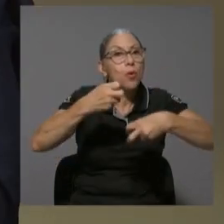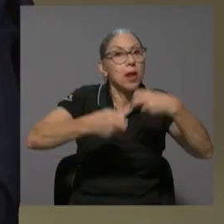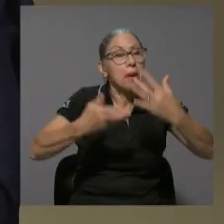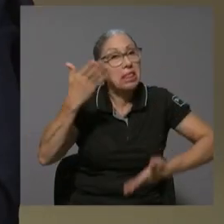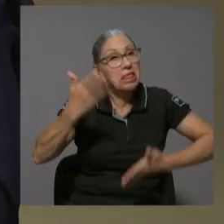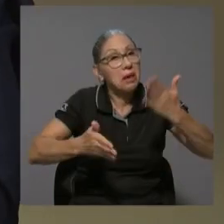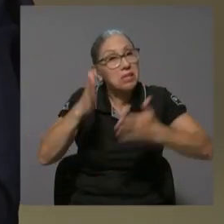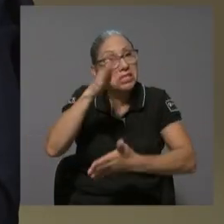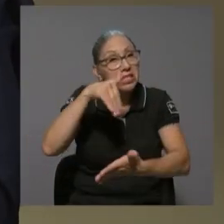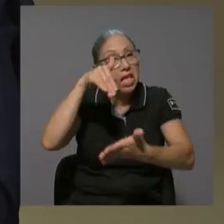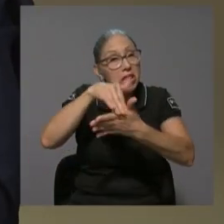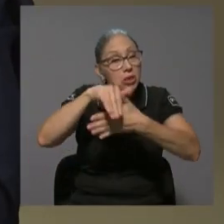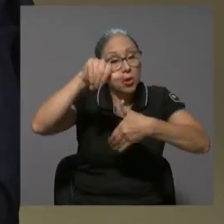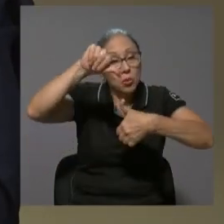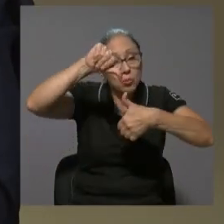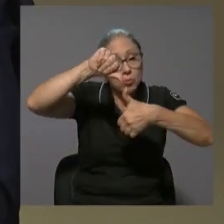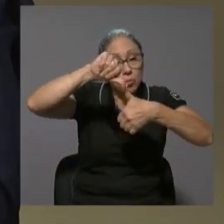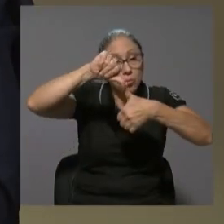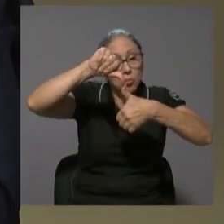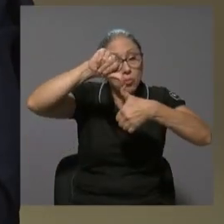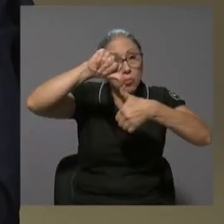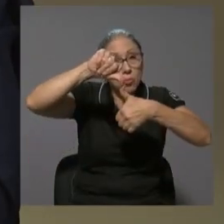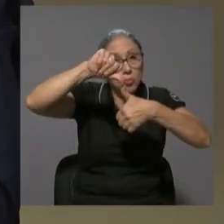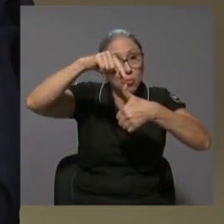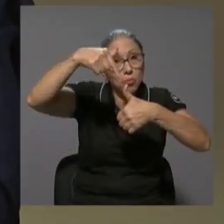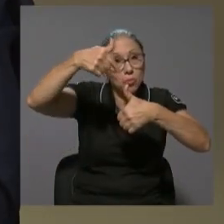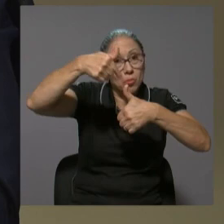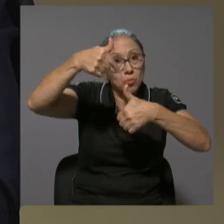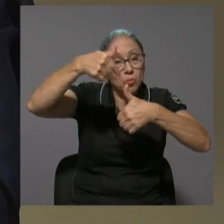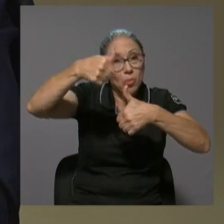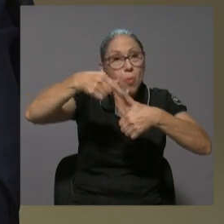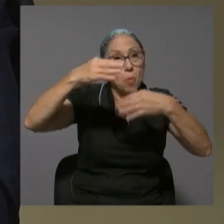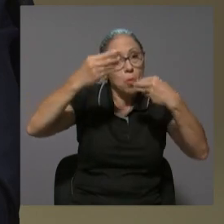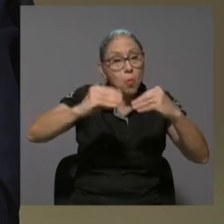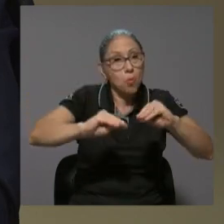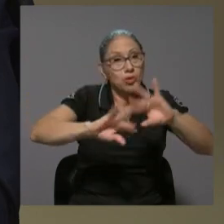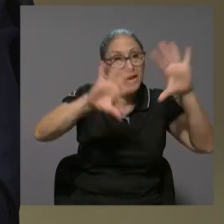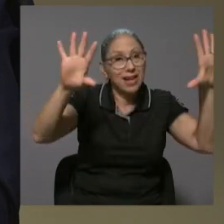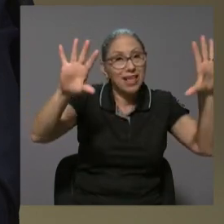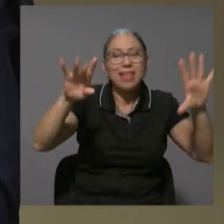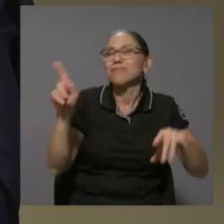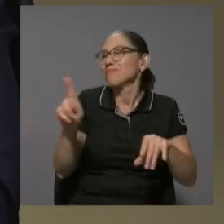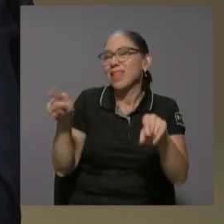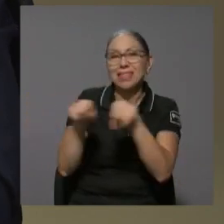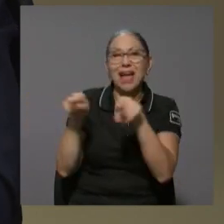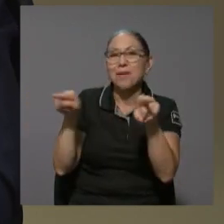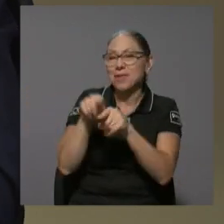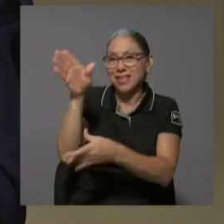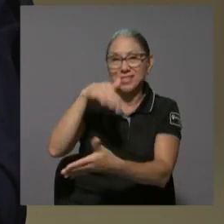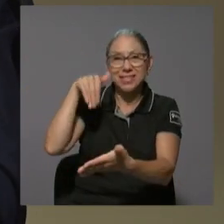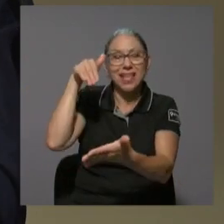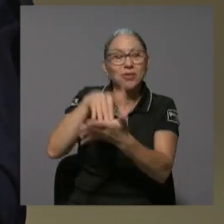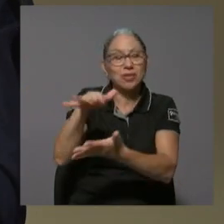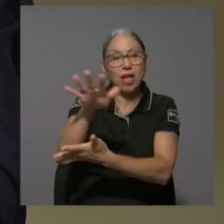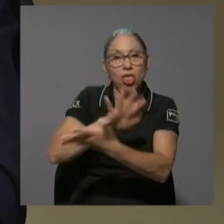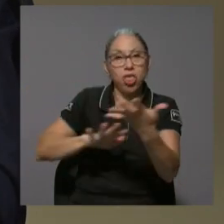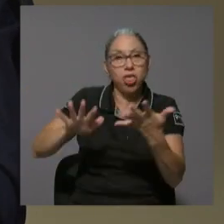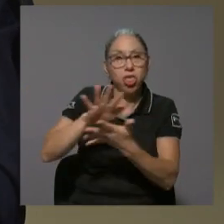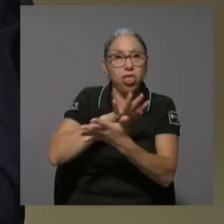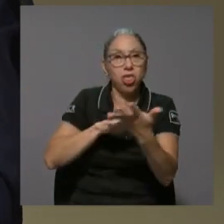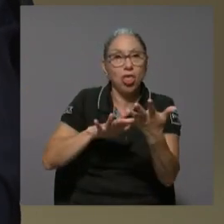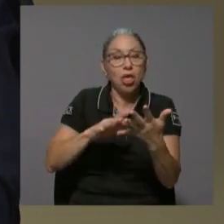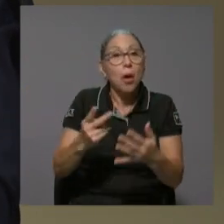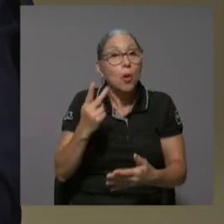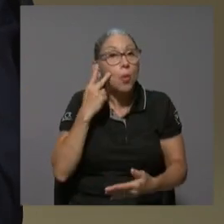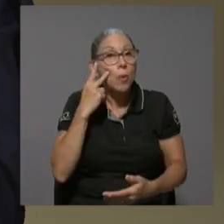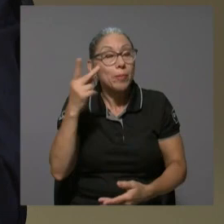confuso o peor, ¿verdad? Y no solo confuso, sino que tenemos una dictadura en Nicaragua,